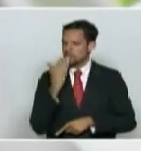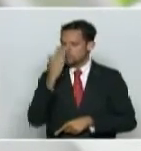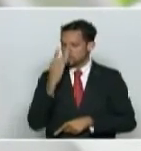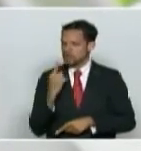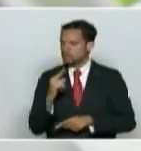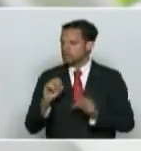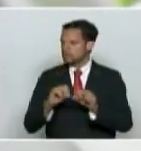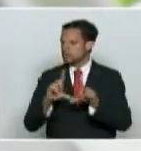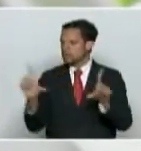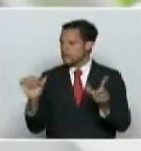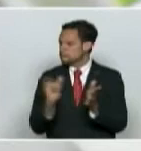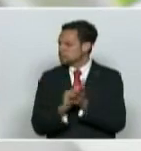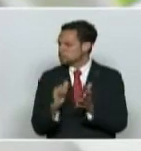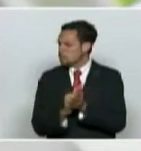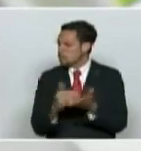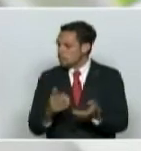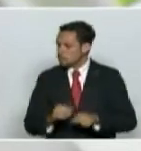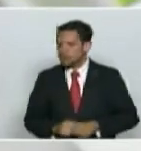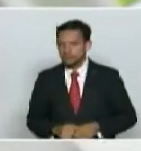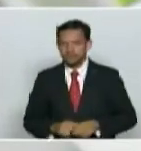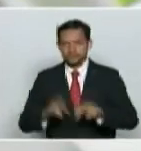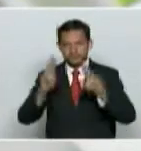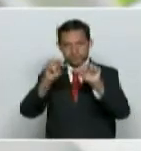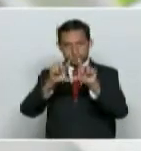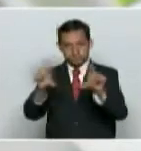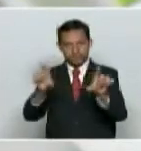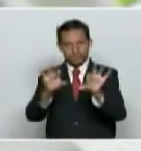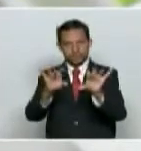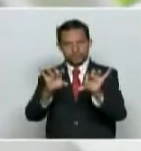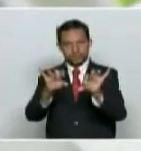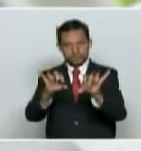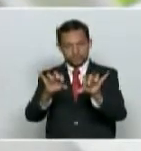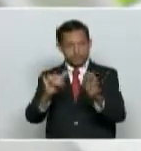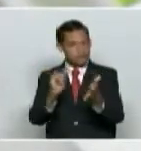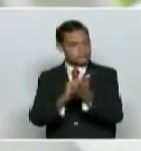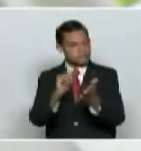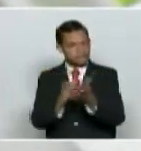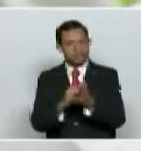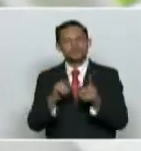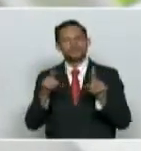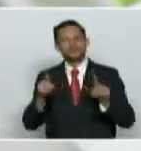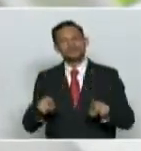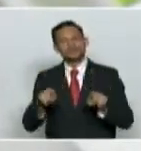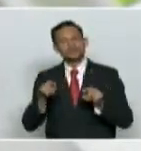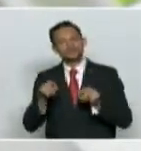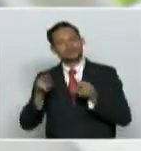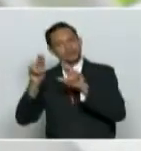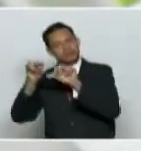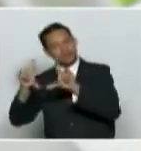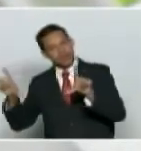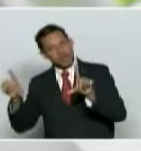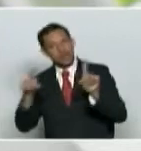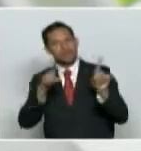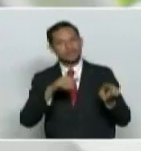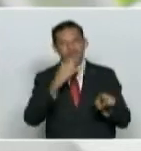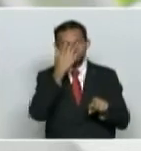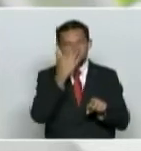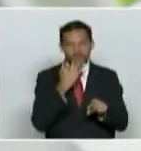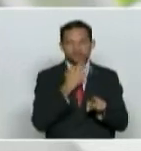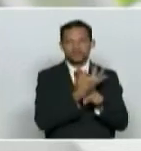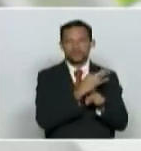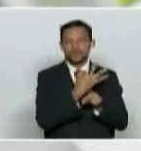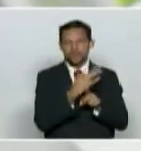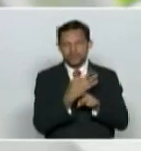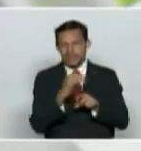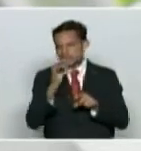general? Bueno, los mismos contenidos que encuentran en su canal Telecafé son los mismos que pueden encontrar en nuestras redes sociales y en la página